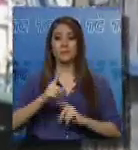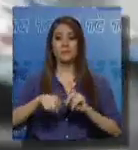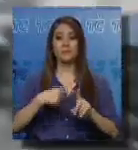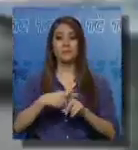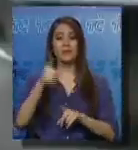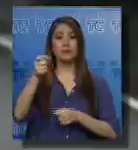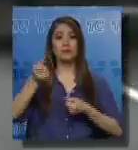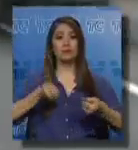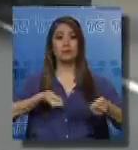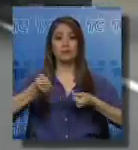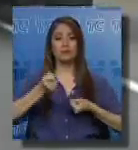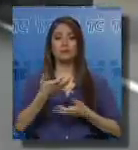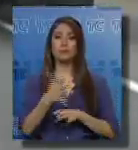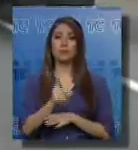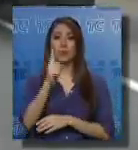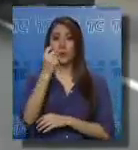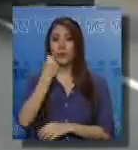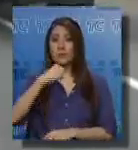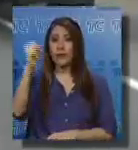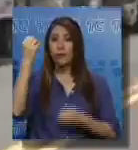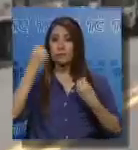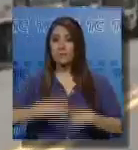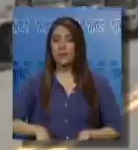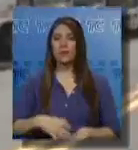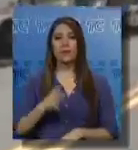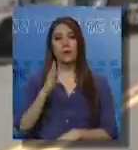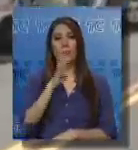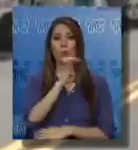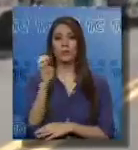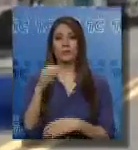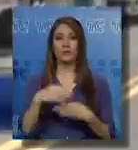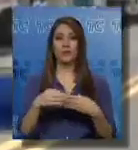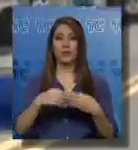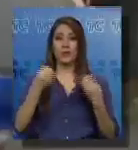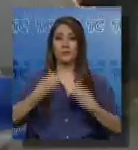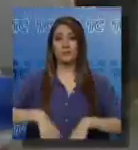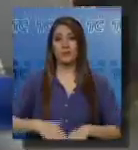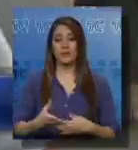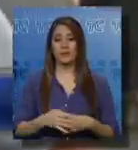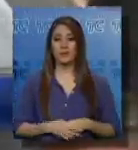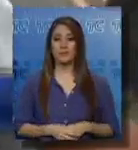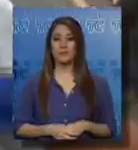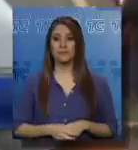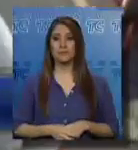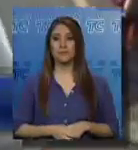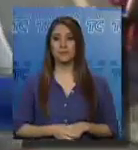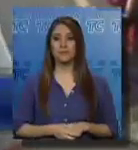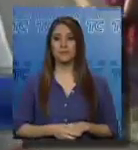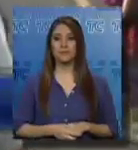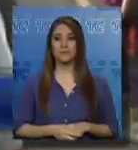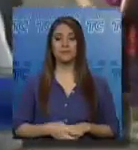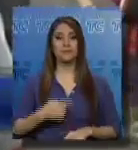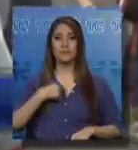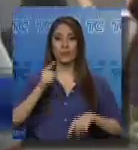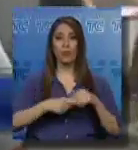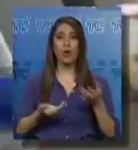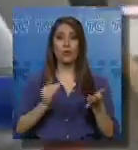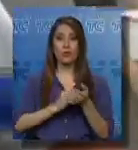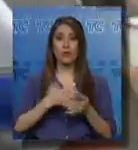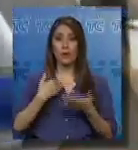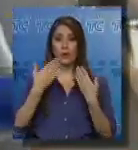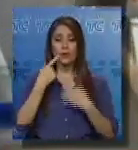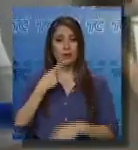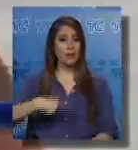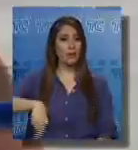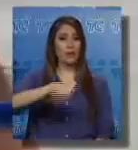transportistas, la pérdida mínima de un viaje en estos casos es de $400, indicaron. Porque no podemos irnos de nuevo a Guayaquil, de aquí nos tenemos